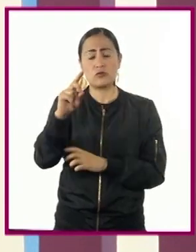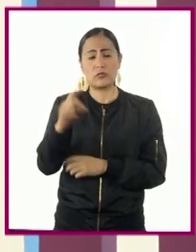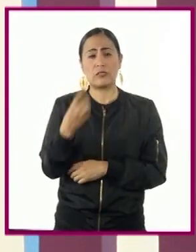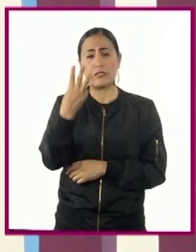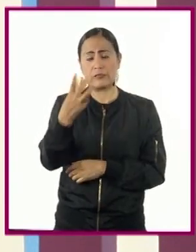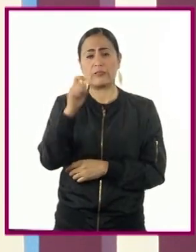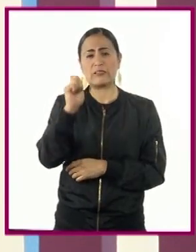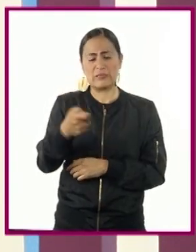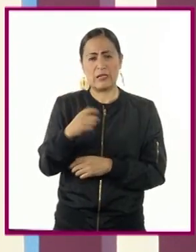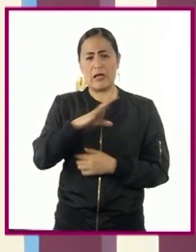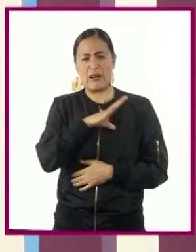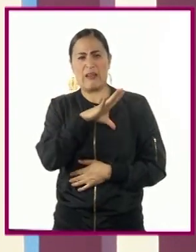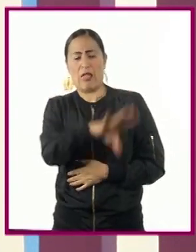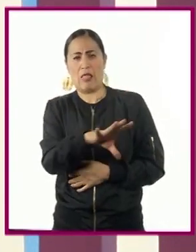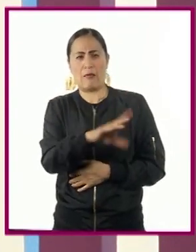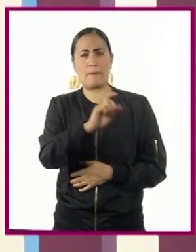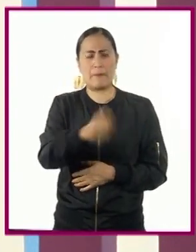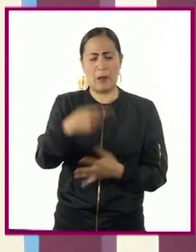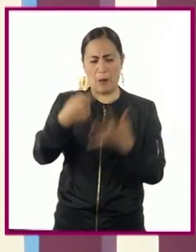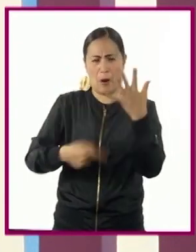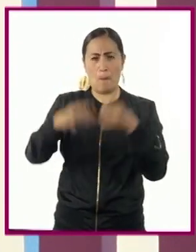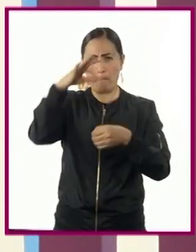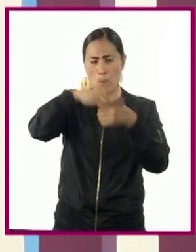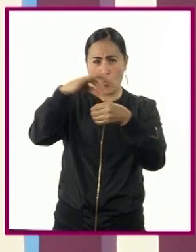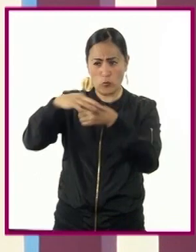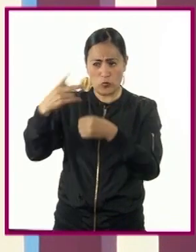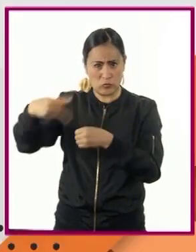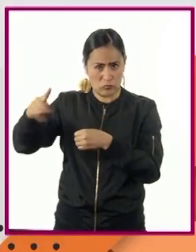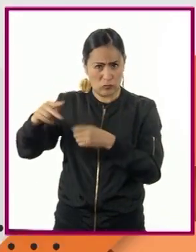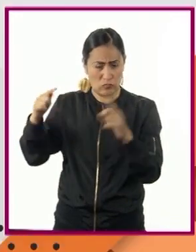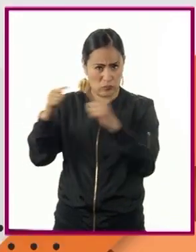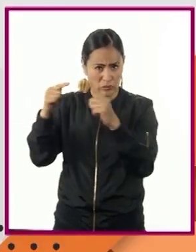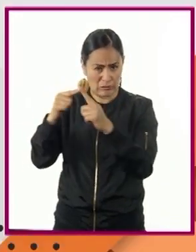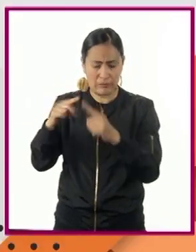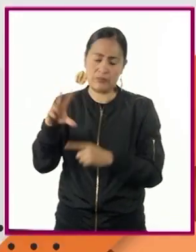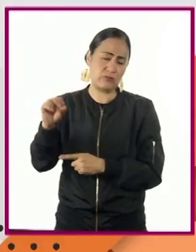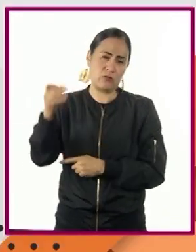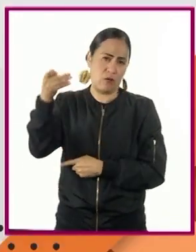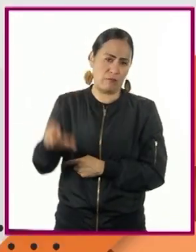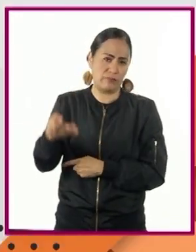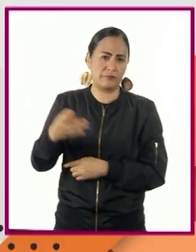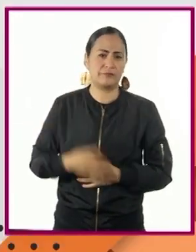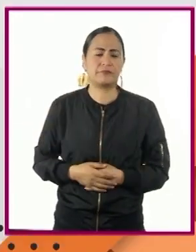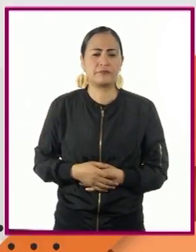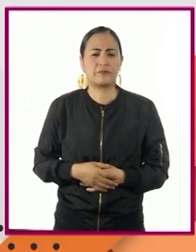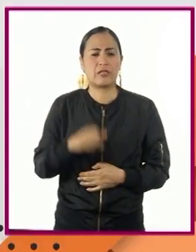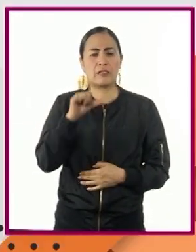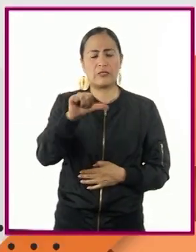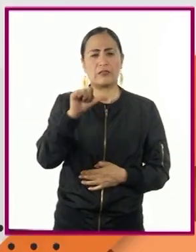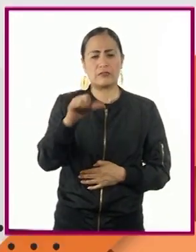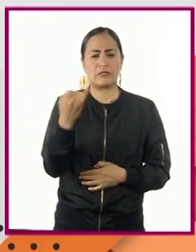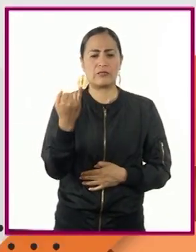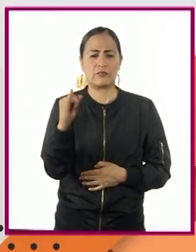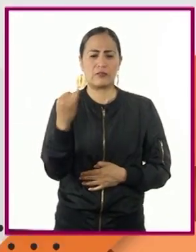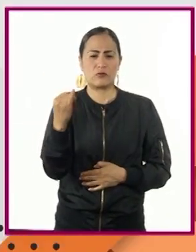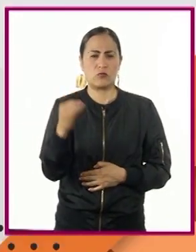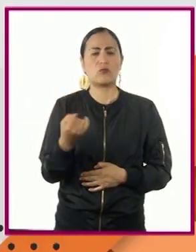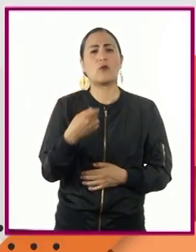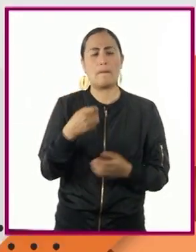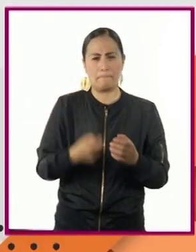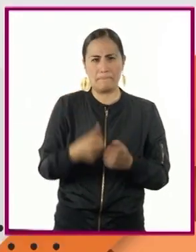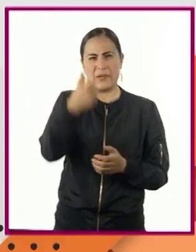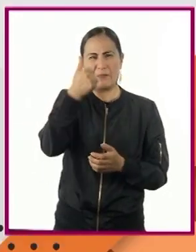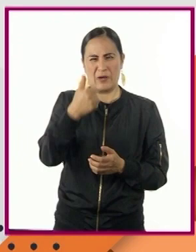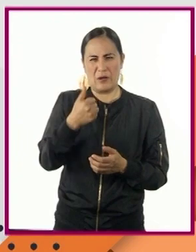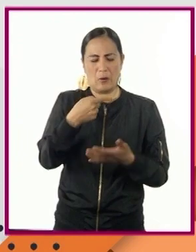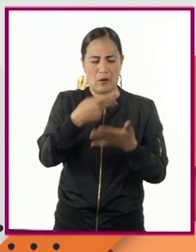cualquier imposición para el cumplimiento de los votos monásticos. El 16 de junio se dio la primera lectura del proyecto